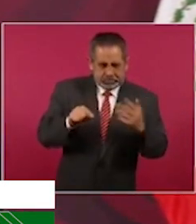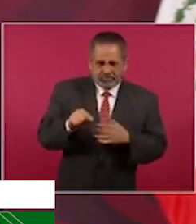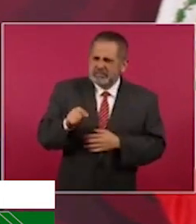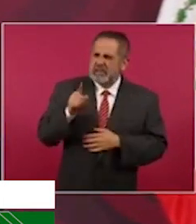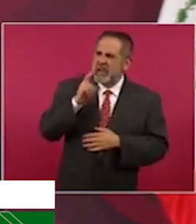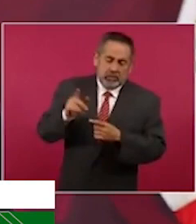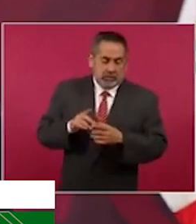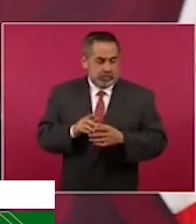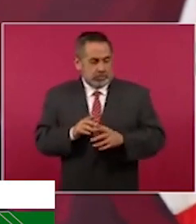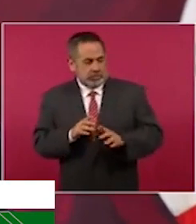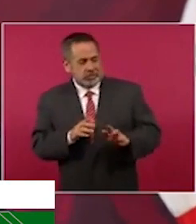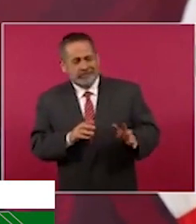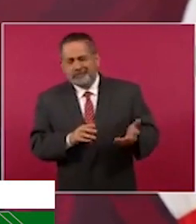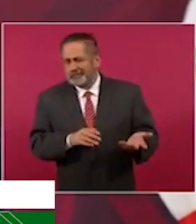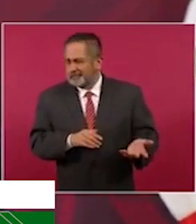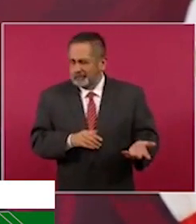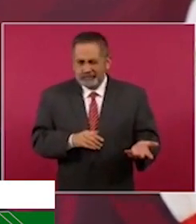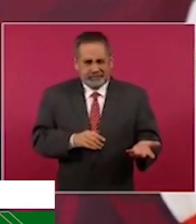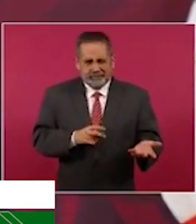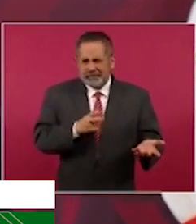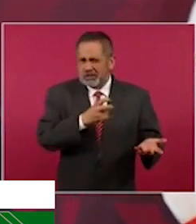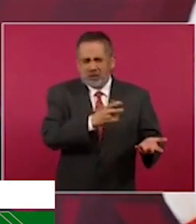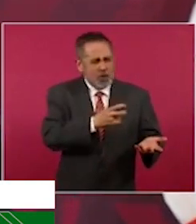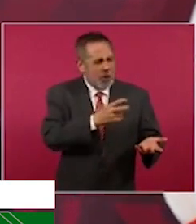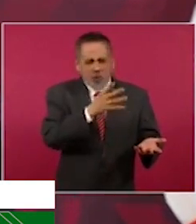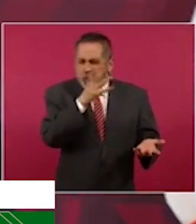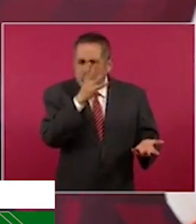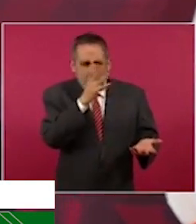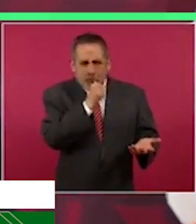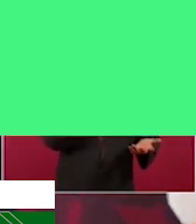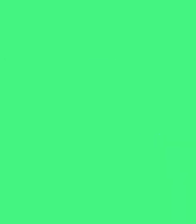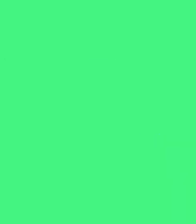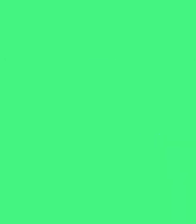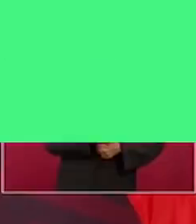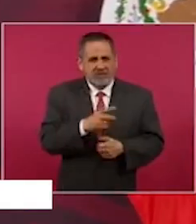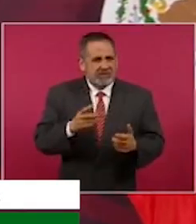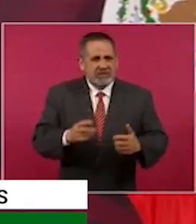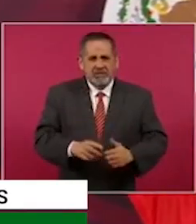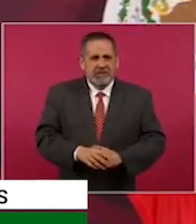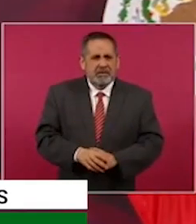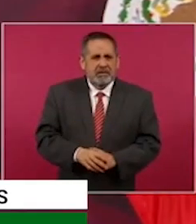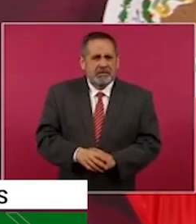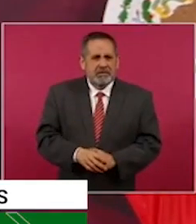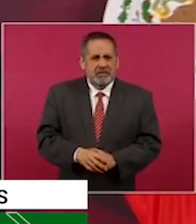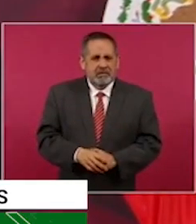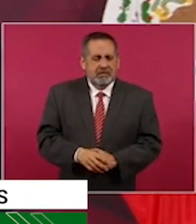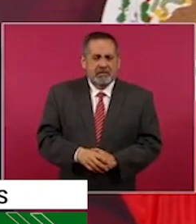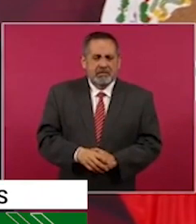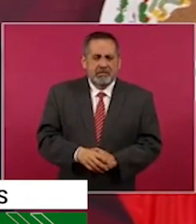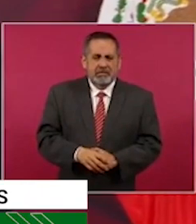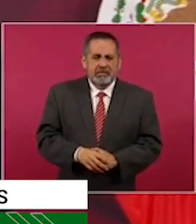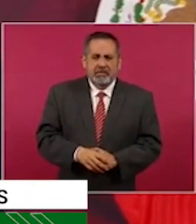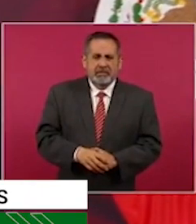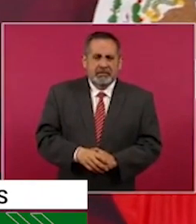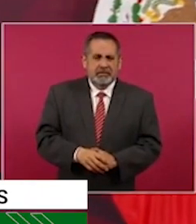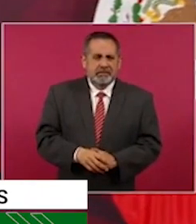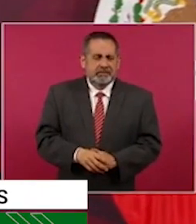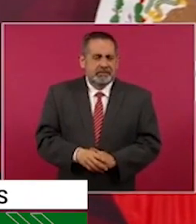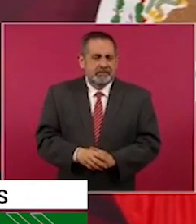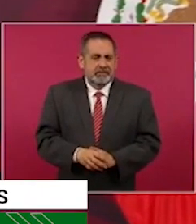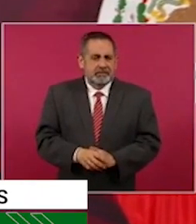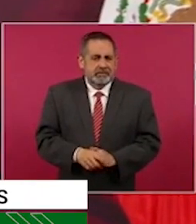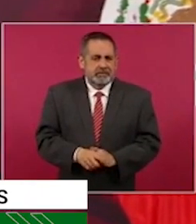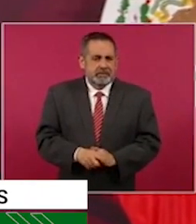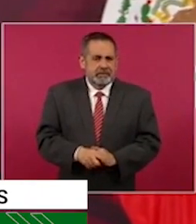la muerte. Eso no se le puede decir a nadie. El presidente aclaró que el titular de la Fiscalía General de